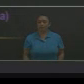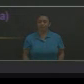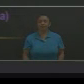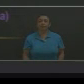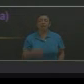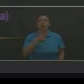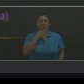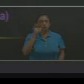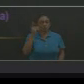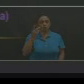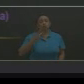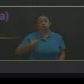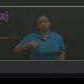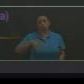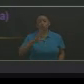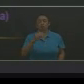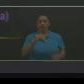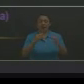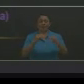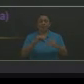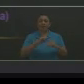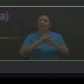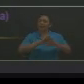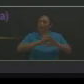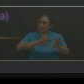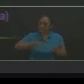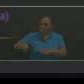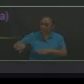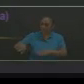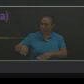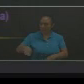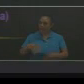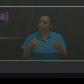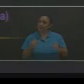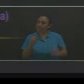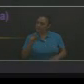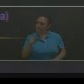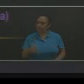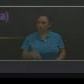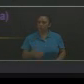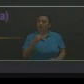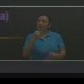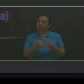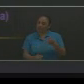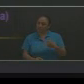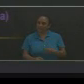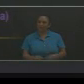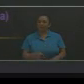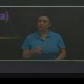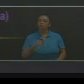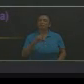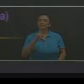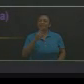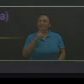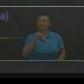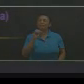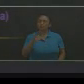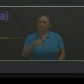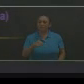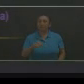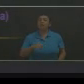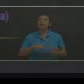Dios nos habla... Deja de hacer tal cosa. Y sí decimos nosotros, pero terminamos de decir sí y ya empezamos a